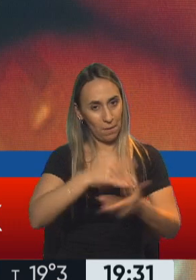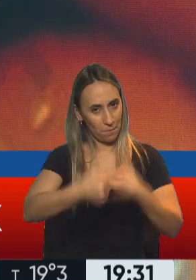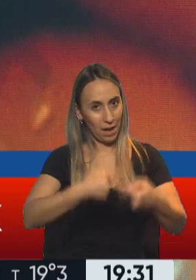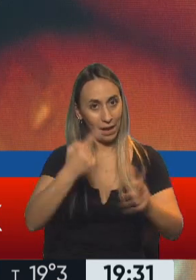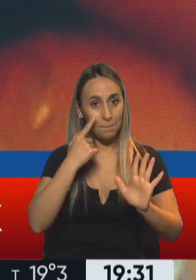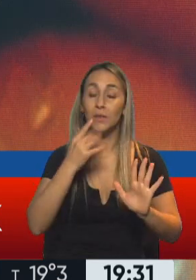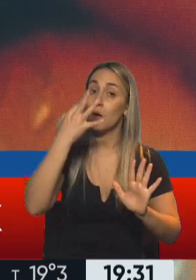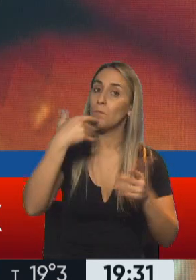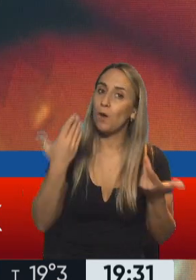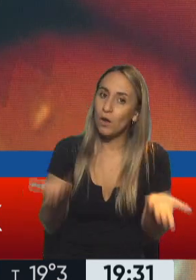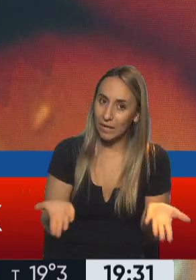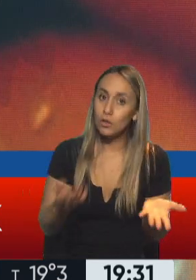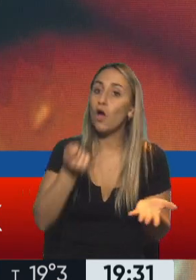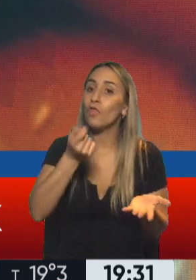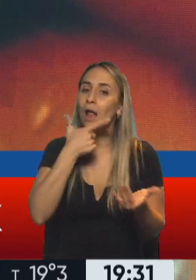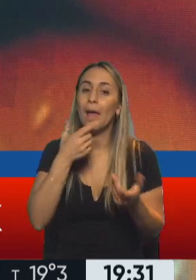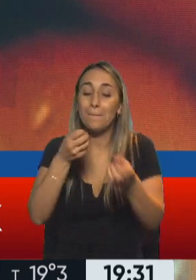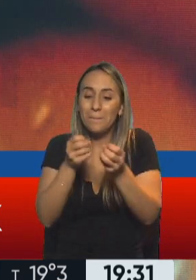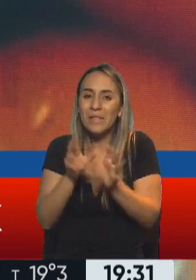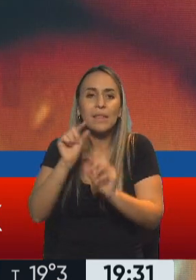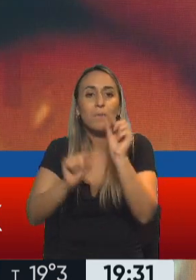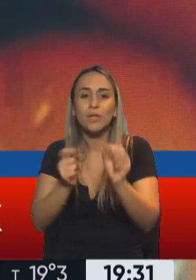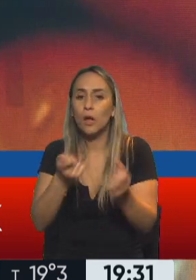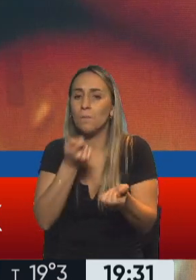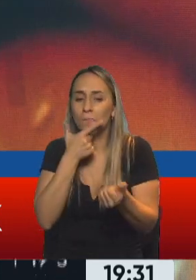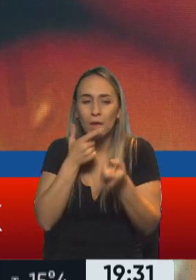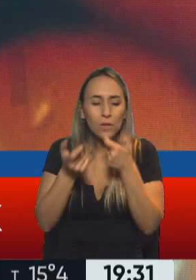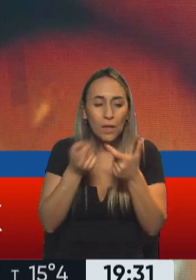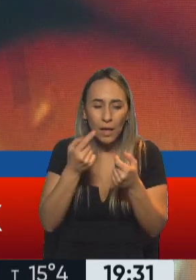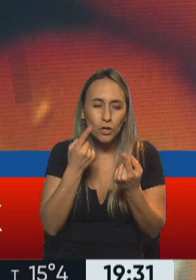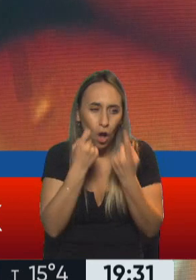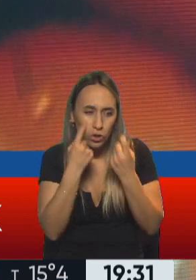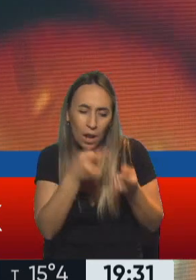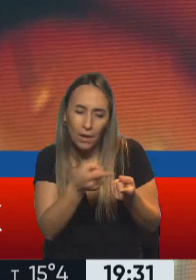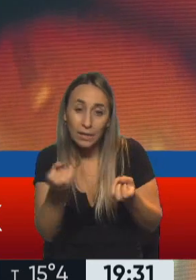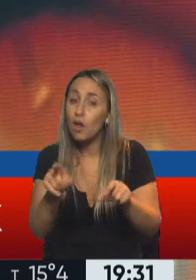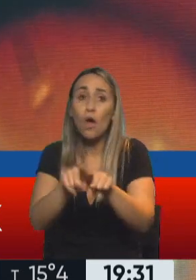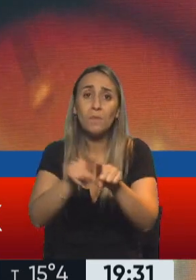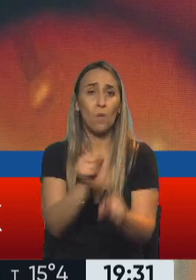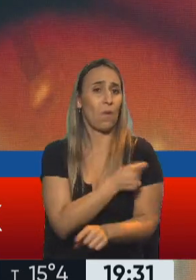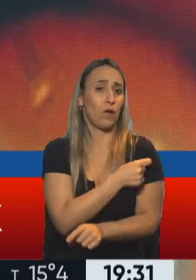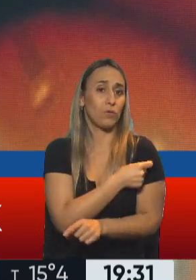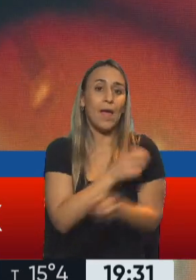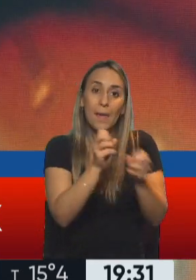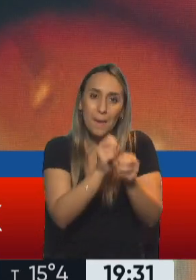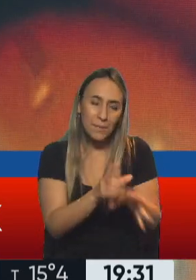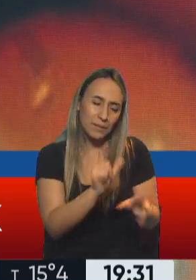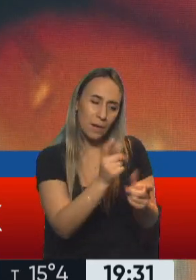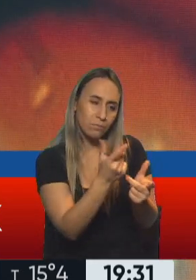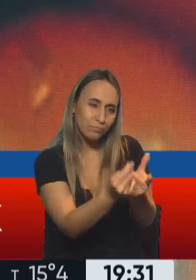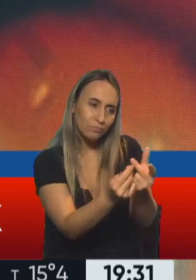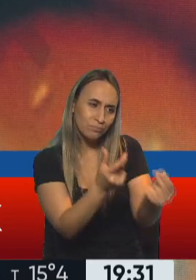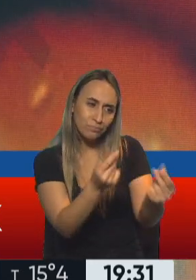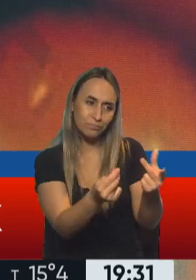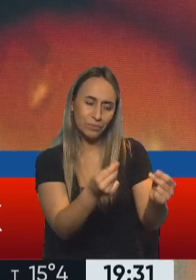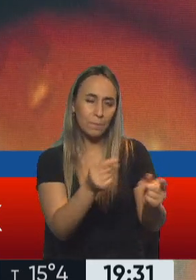empiezan a utilizar y se monitorean, como estaban haciendo con las vacunas. Se empiezan a utilizar y se monitorean de cerca para ver la